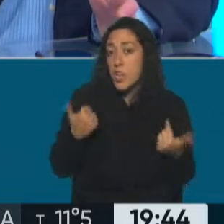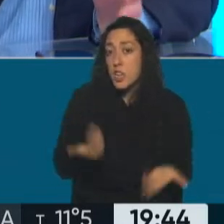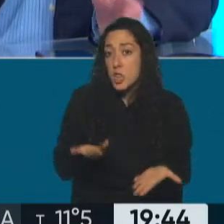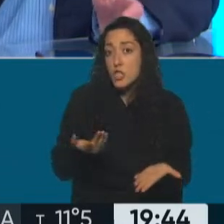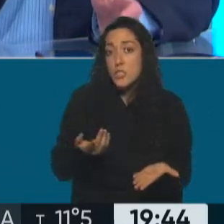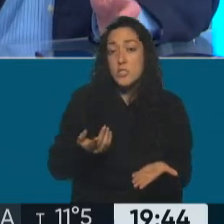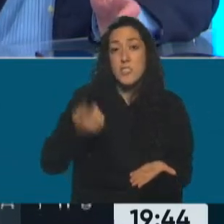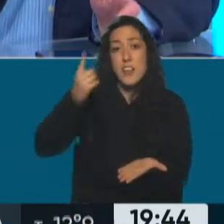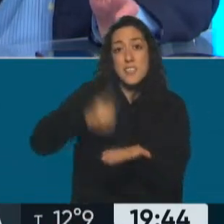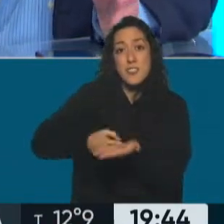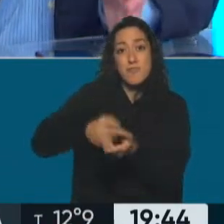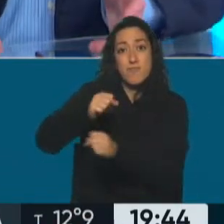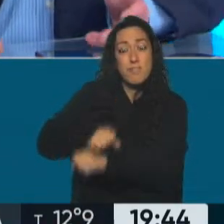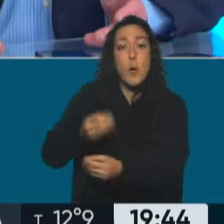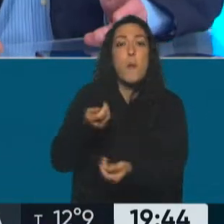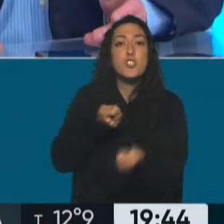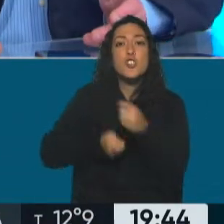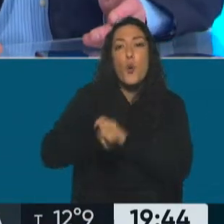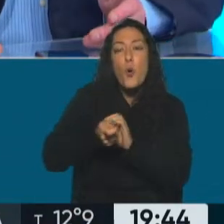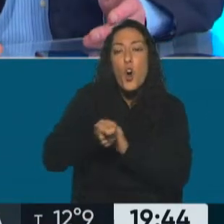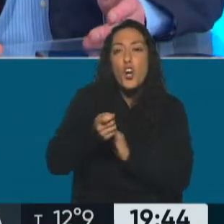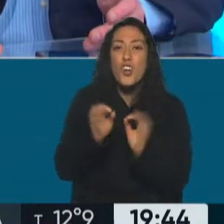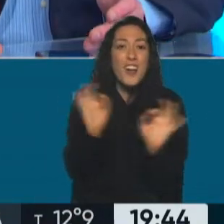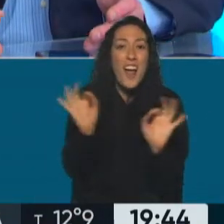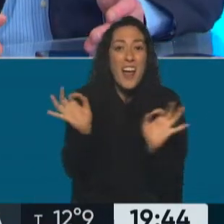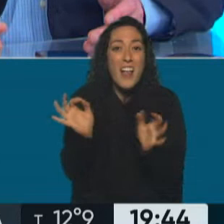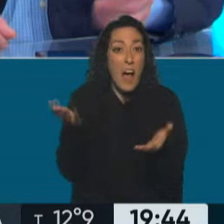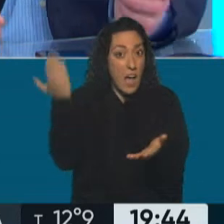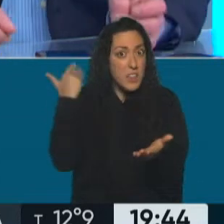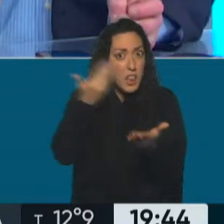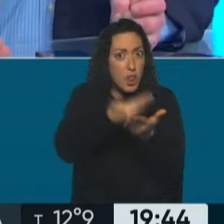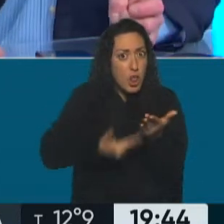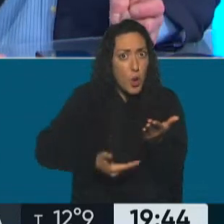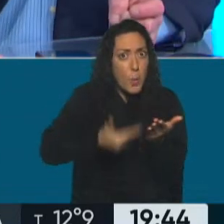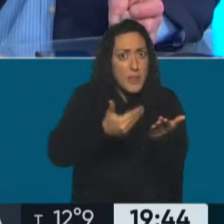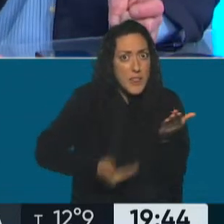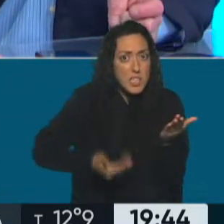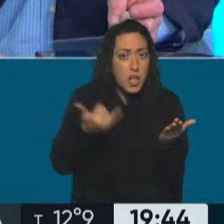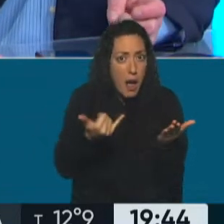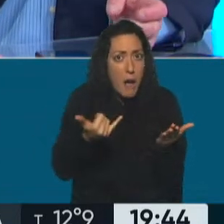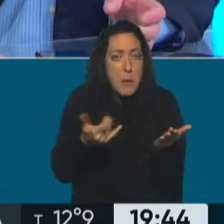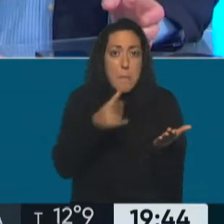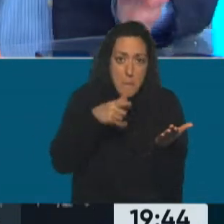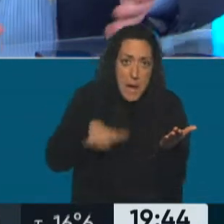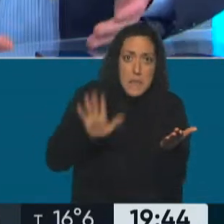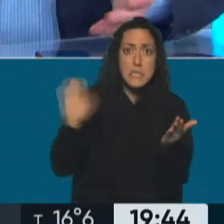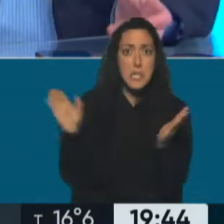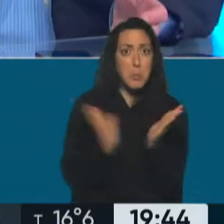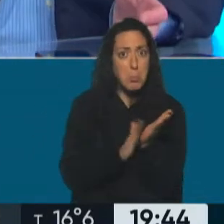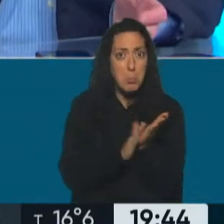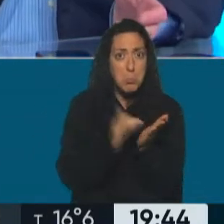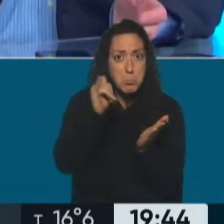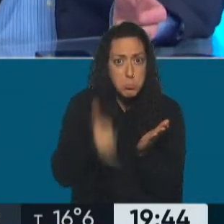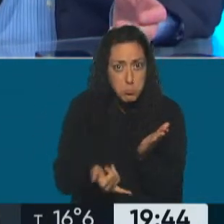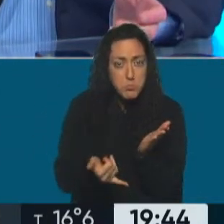condenas por el pago de sobornos pese que en algún momento se había encontrado documentación que parecía acreditar de que estaban